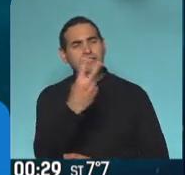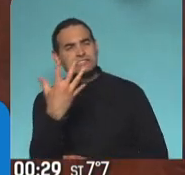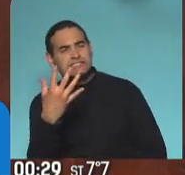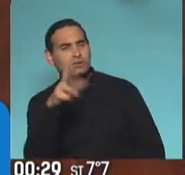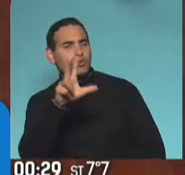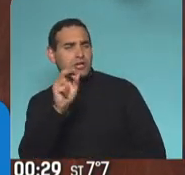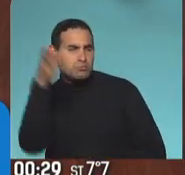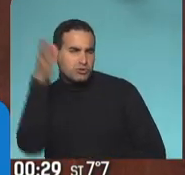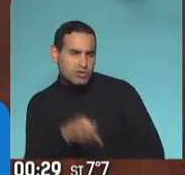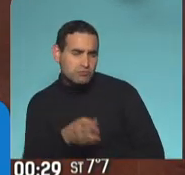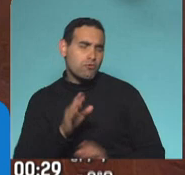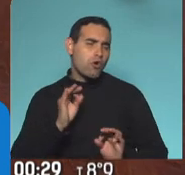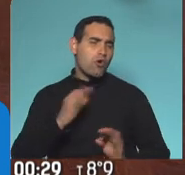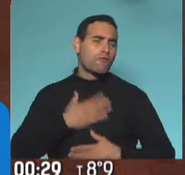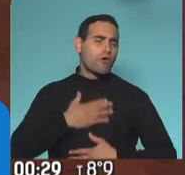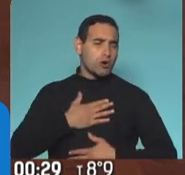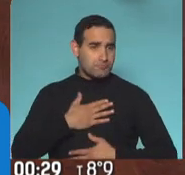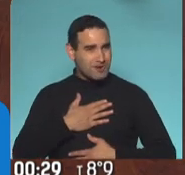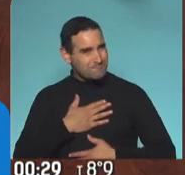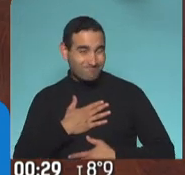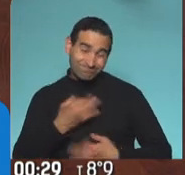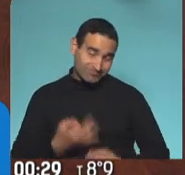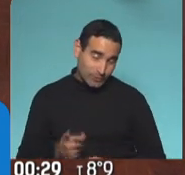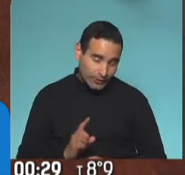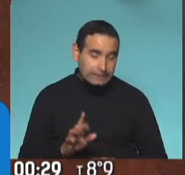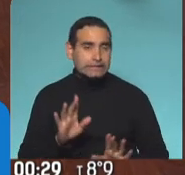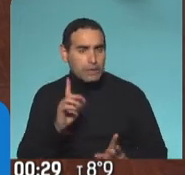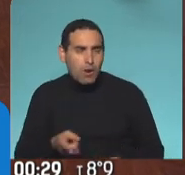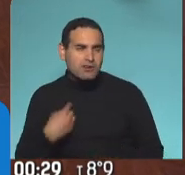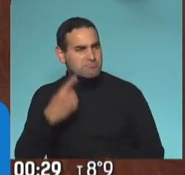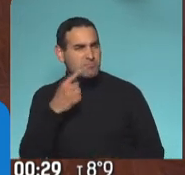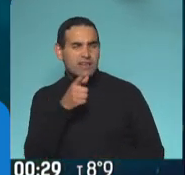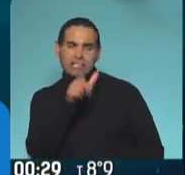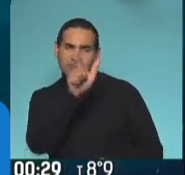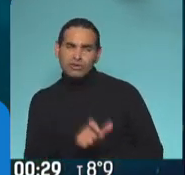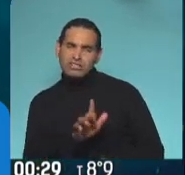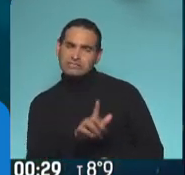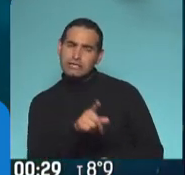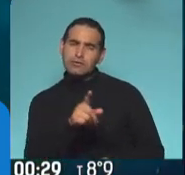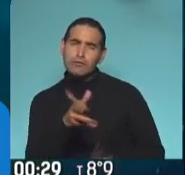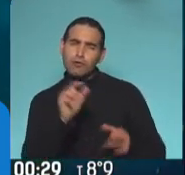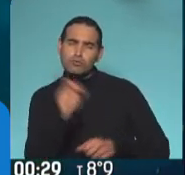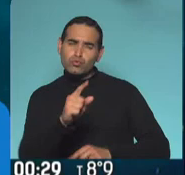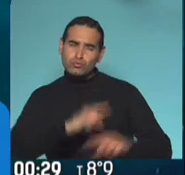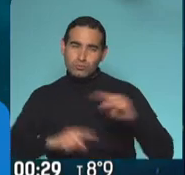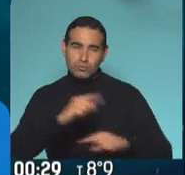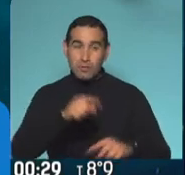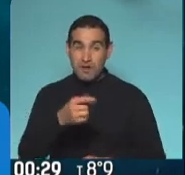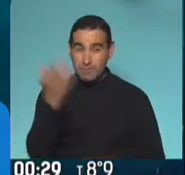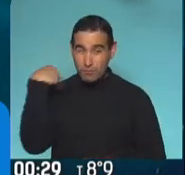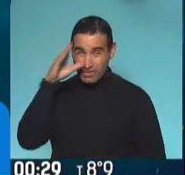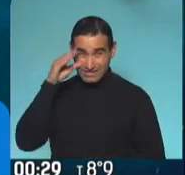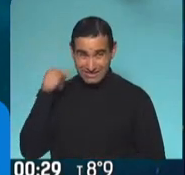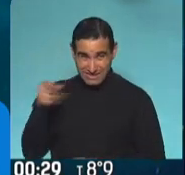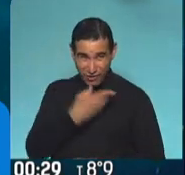30 por ciento de lo cual no es recomendable pero pero lo veo digamos más como es o sea no no creo que vuelva digamos a lo que era